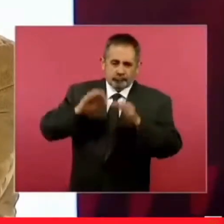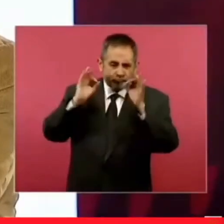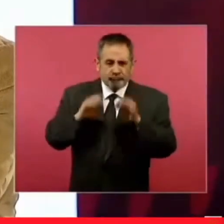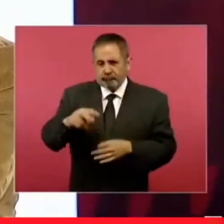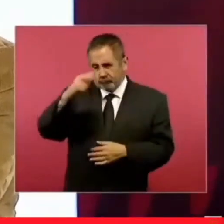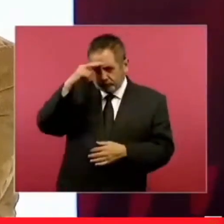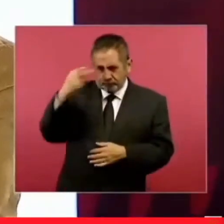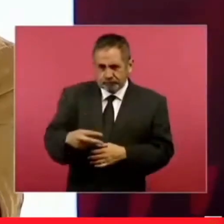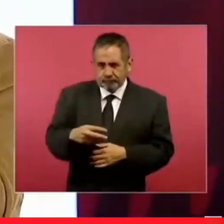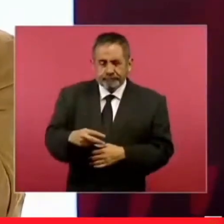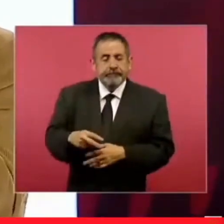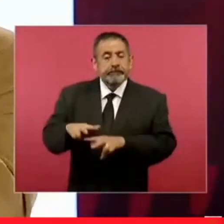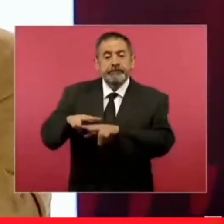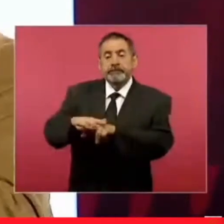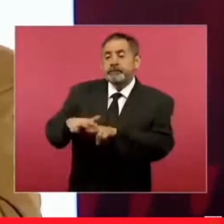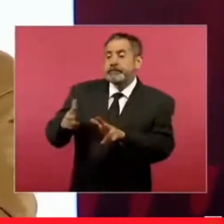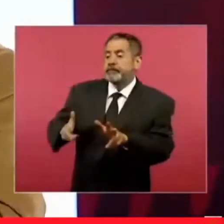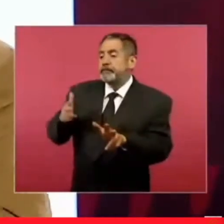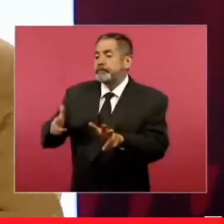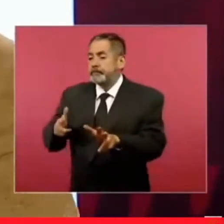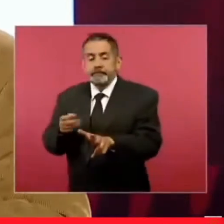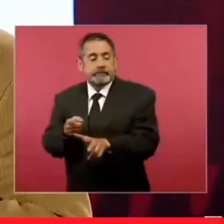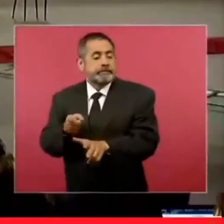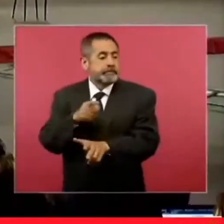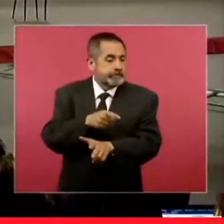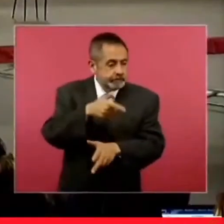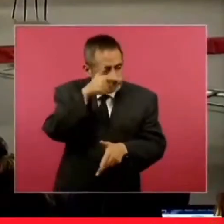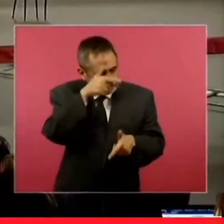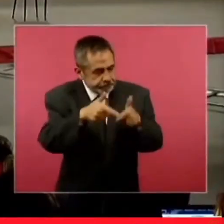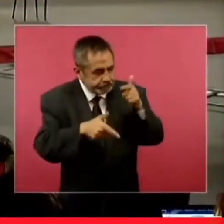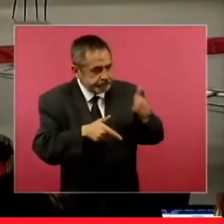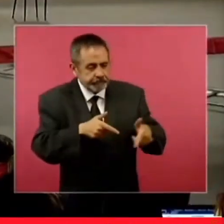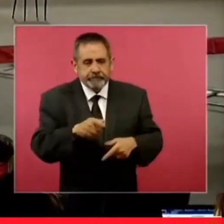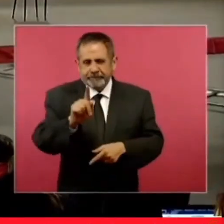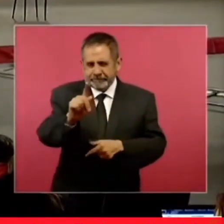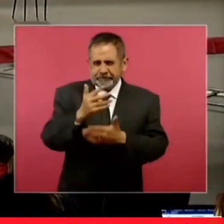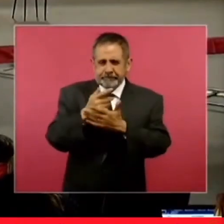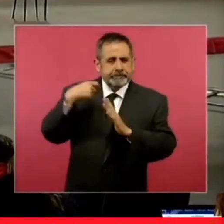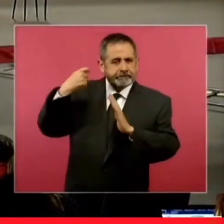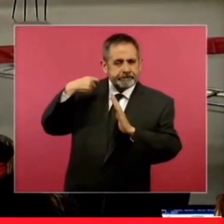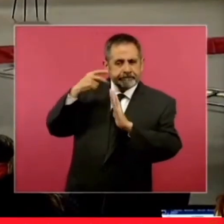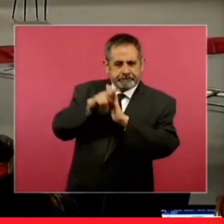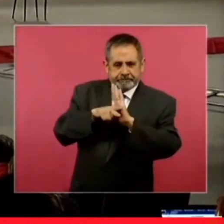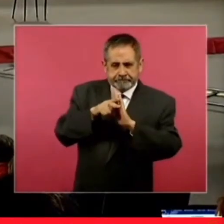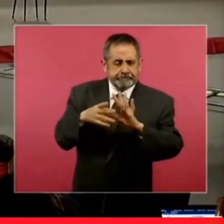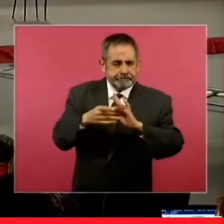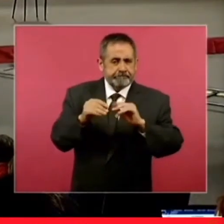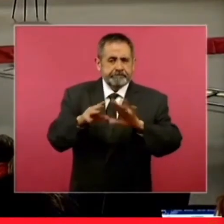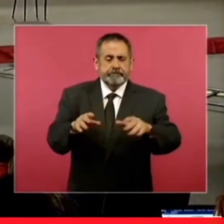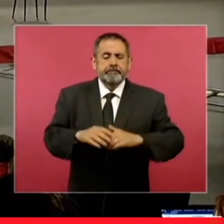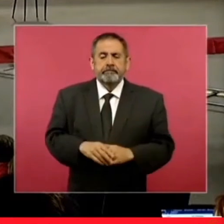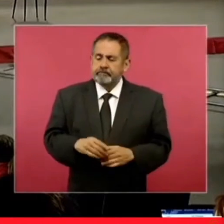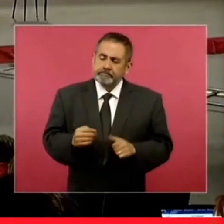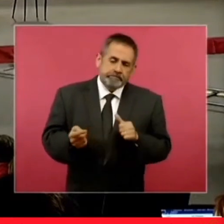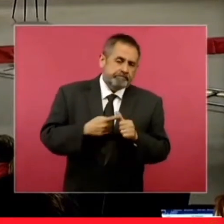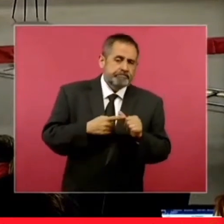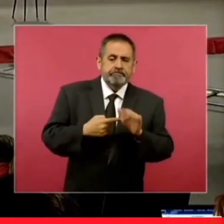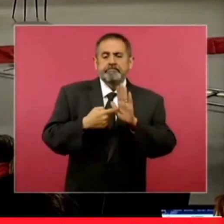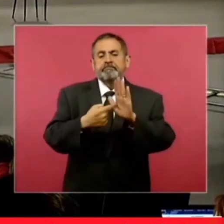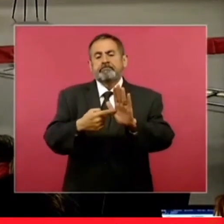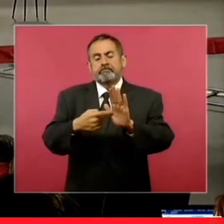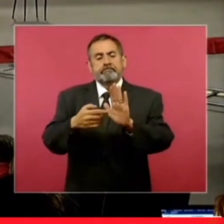del proyecto Tren Maya. Antes de pasar al video del que nos platicaba el presidente, darles cuenta